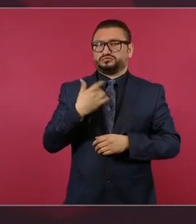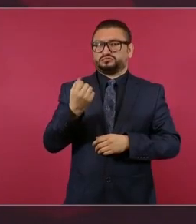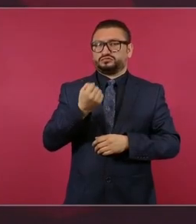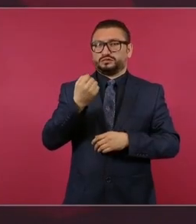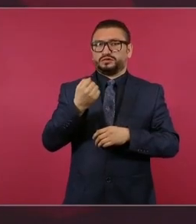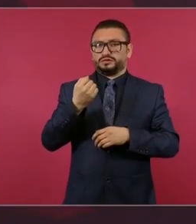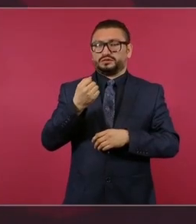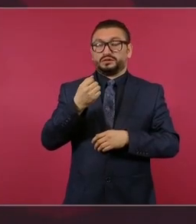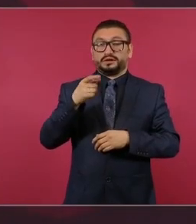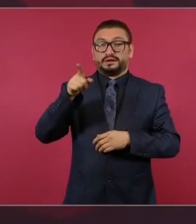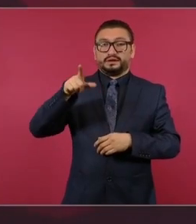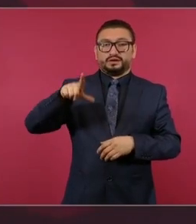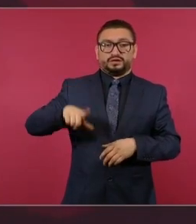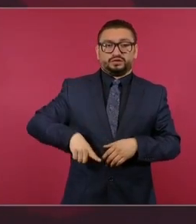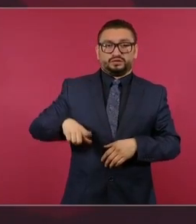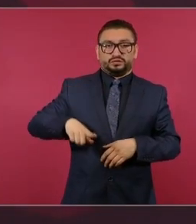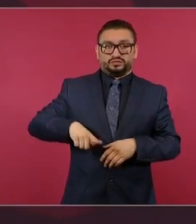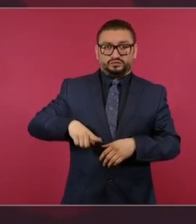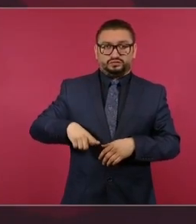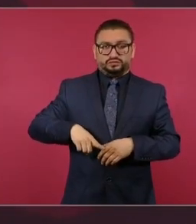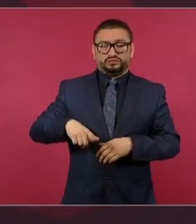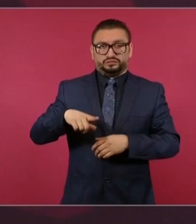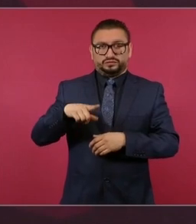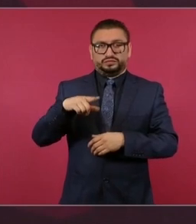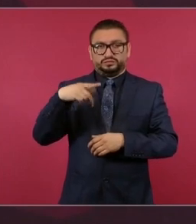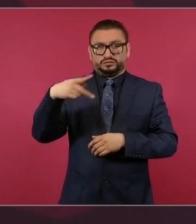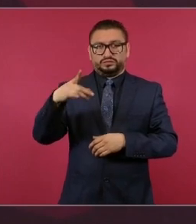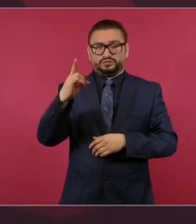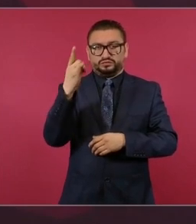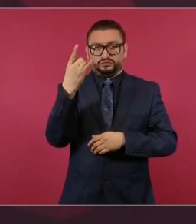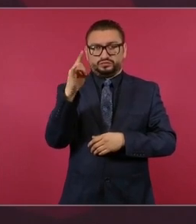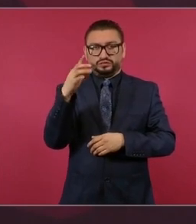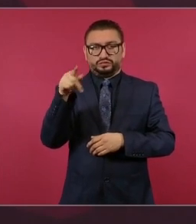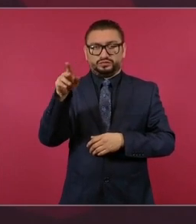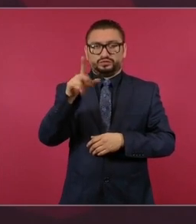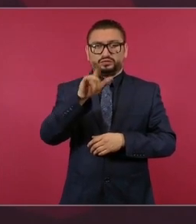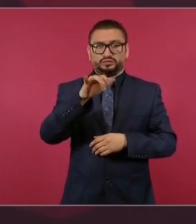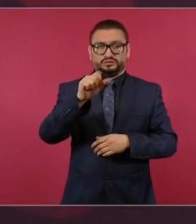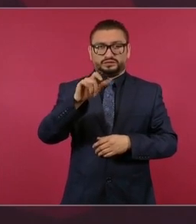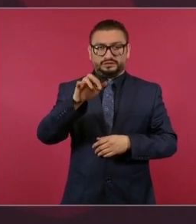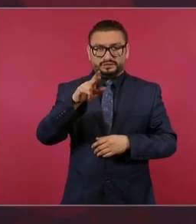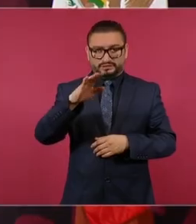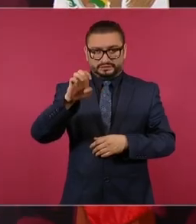respondió muy bien el gobierno de Bolivia, de Luis Arce,